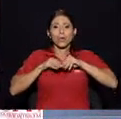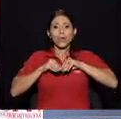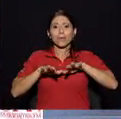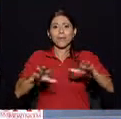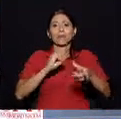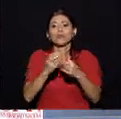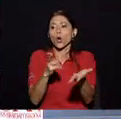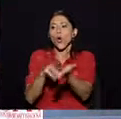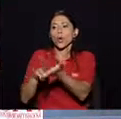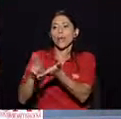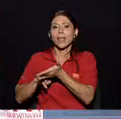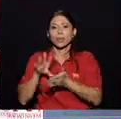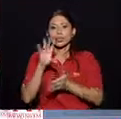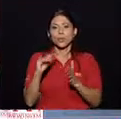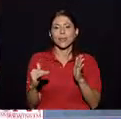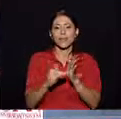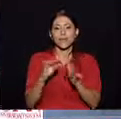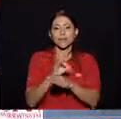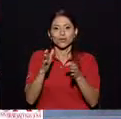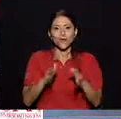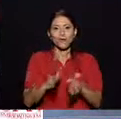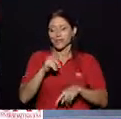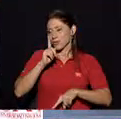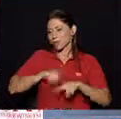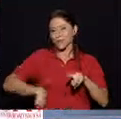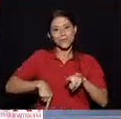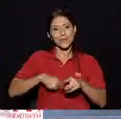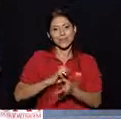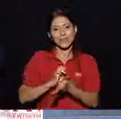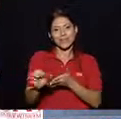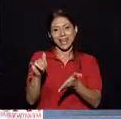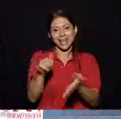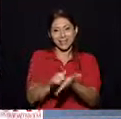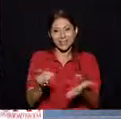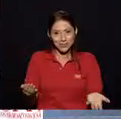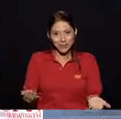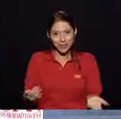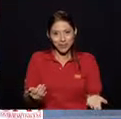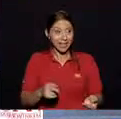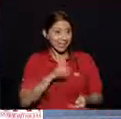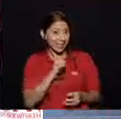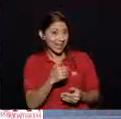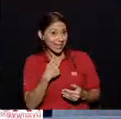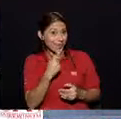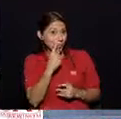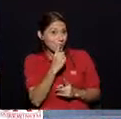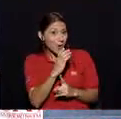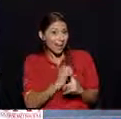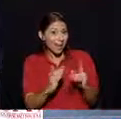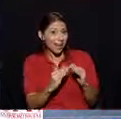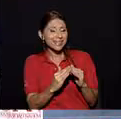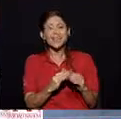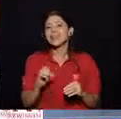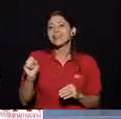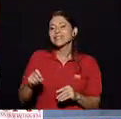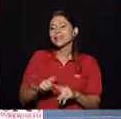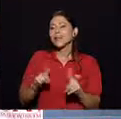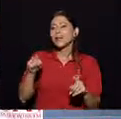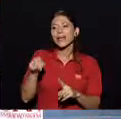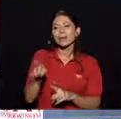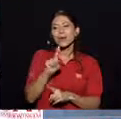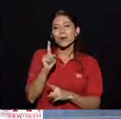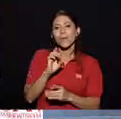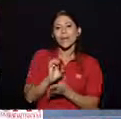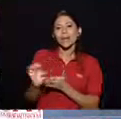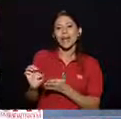la escucha, el darle una oportunidad a la gente, el acompañar. Ya no funciona eso, va a denuncia, ¿verdad?